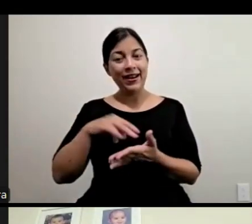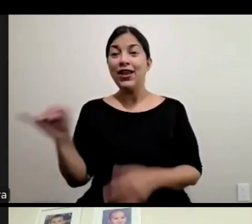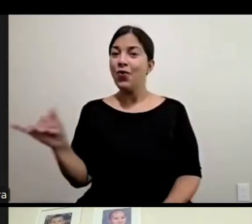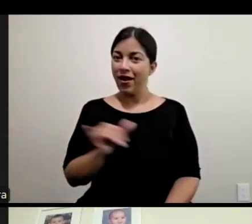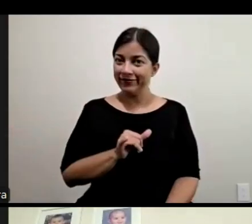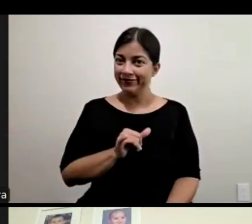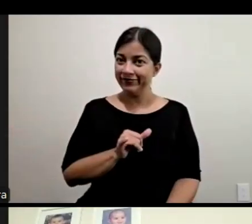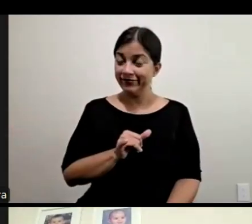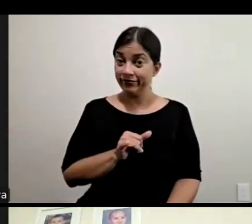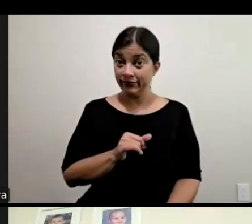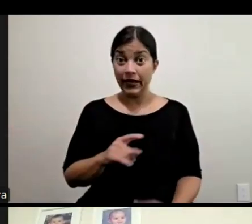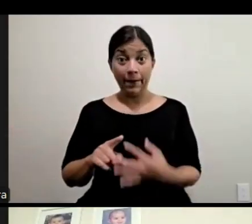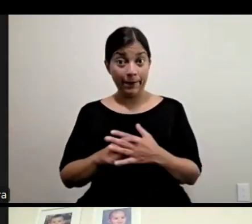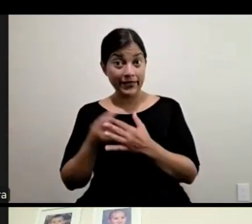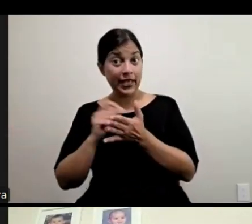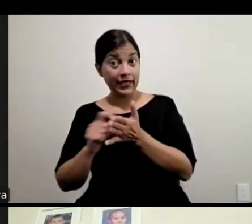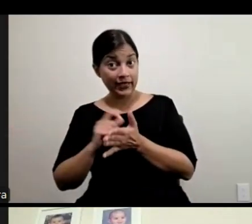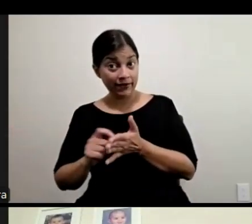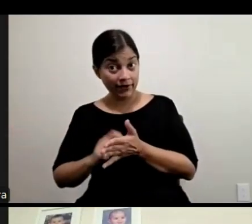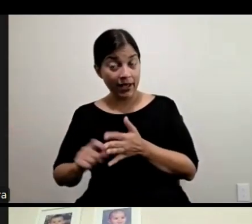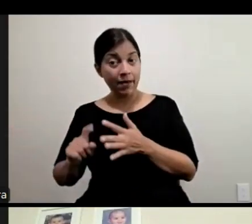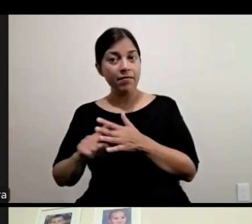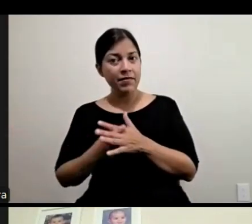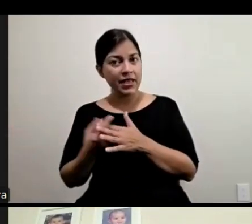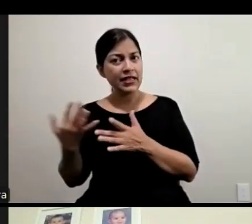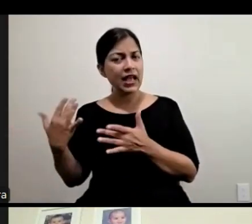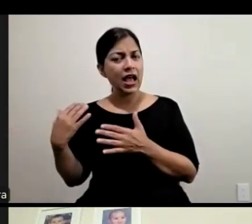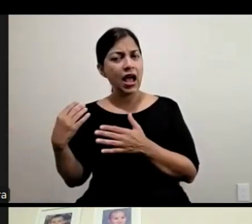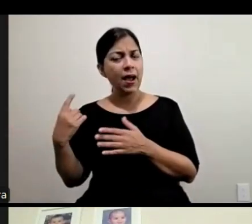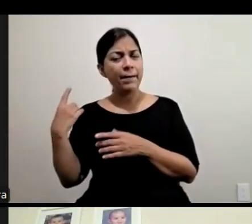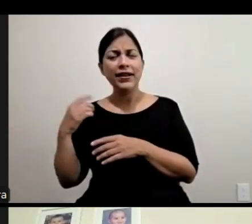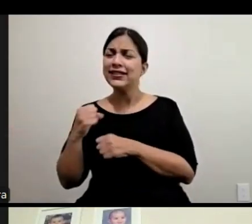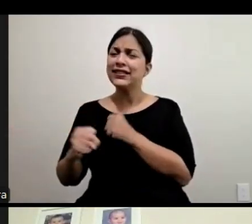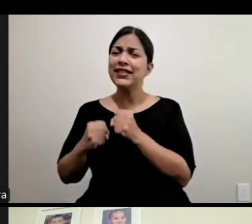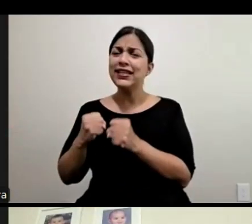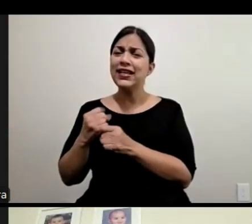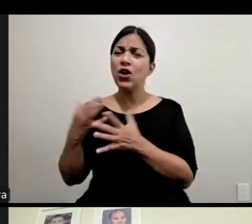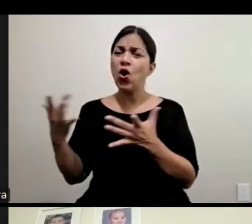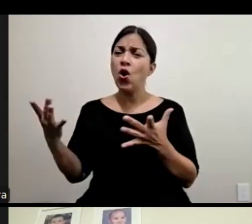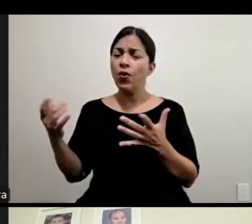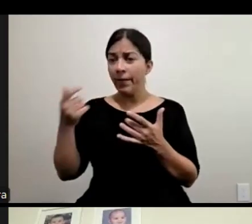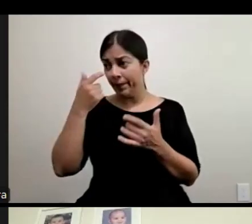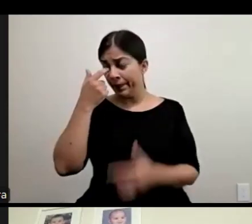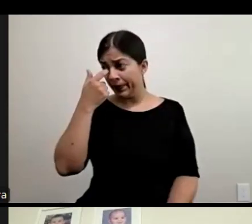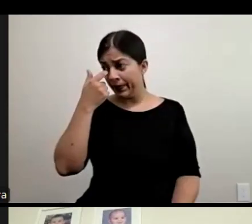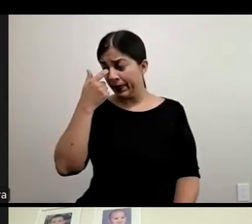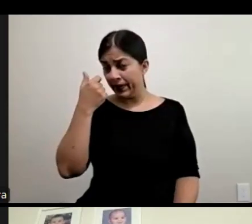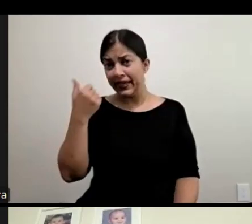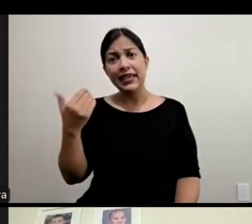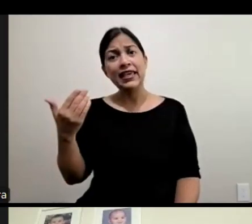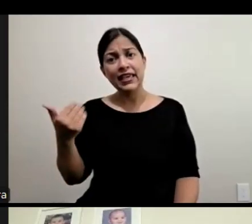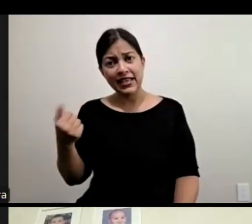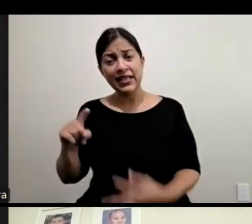empieza a escribir, empiezan primero ya para el siglo XV más o menos, empiezan los primeros